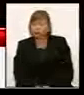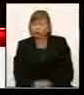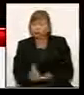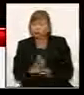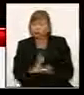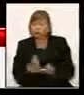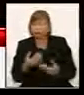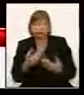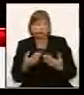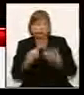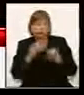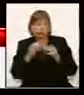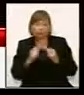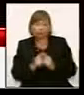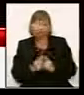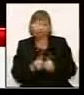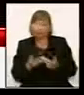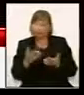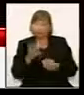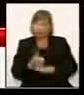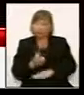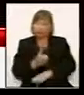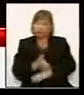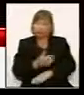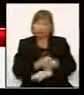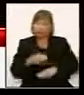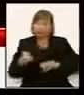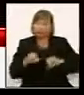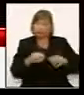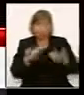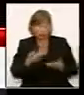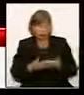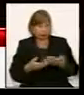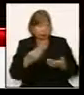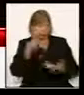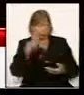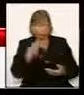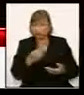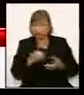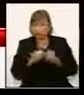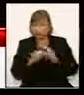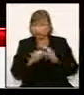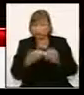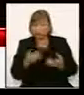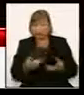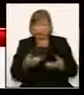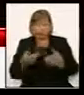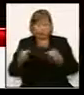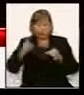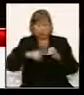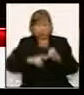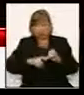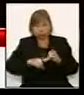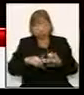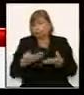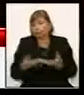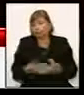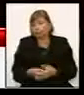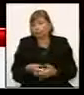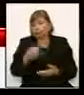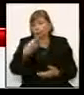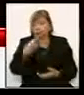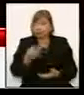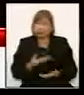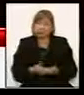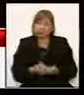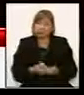particularmente el Ministerio de Transporte y Comunicaciones viene desarrollando más acciones que tienen que ver con soluciones integrales. Fue mencionado, por